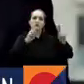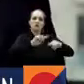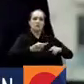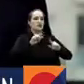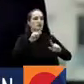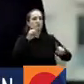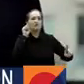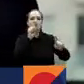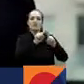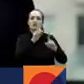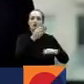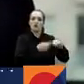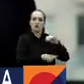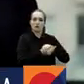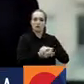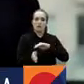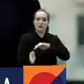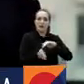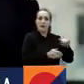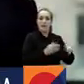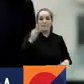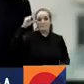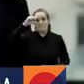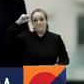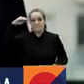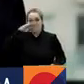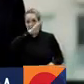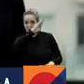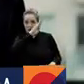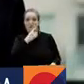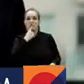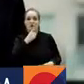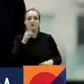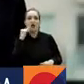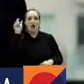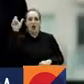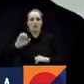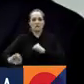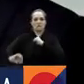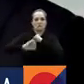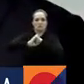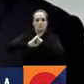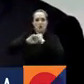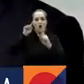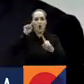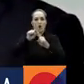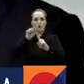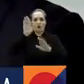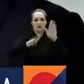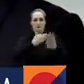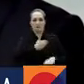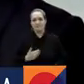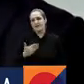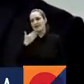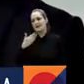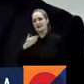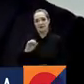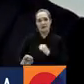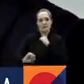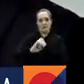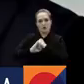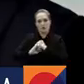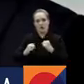país. Gustavo Petro anunció la adhesión a su campaña de Catherine Miranda de cara a la primera vuelta presidencial. Gracias, Catherine, por tu apoyo, el de